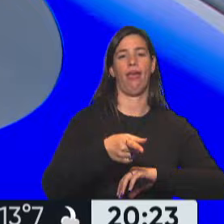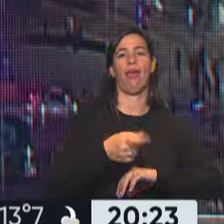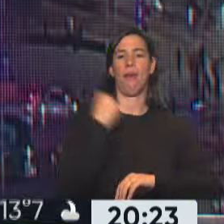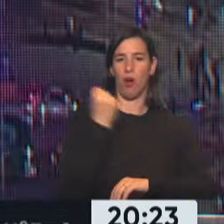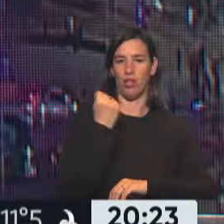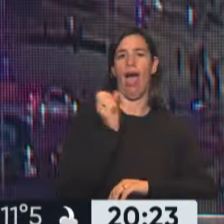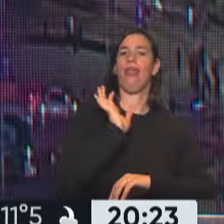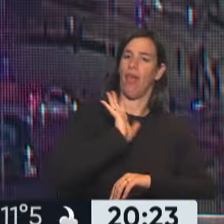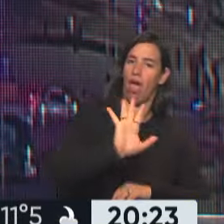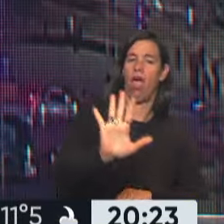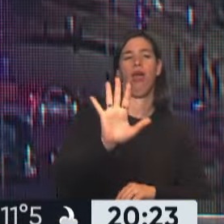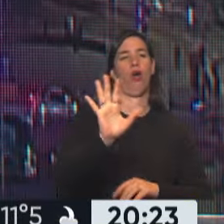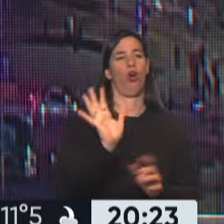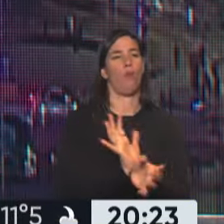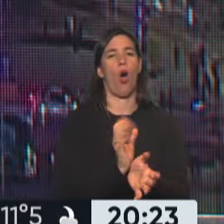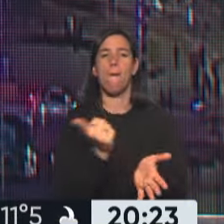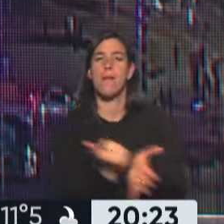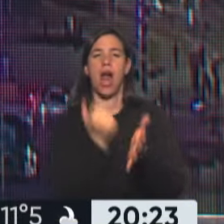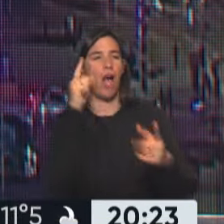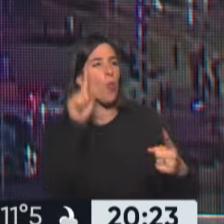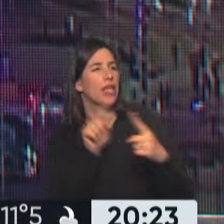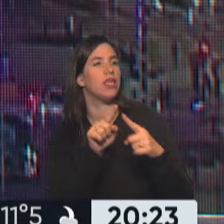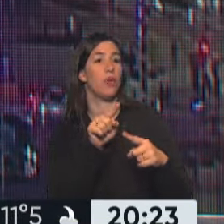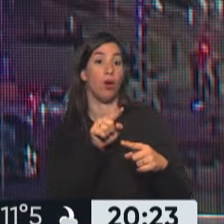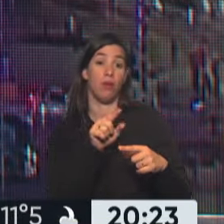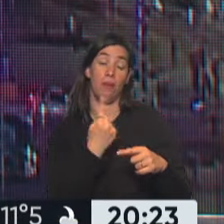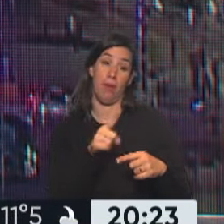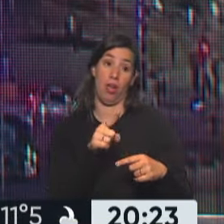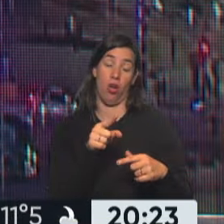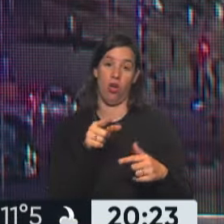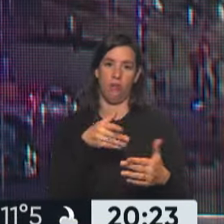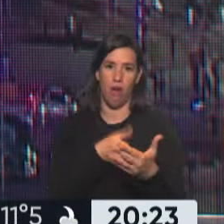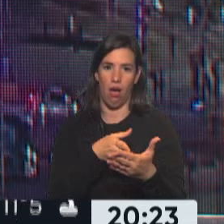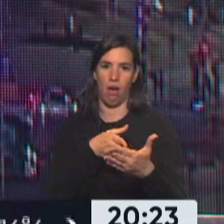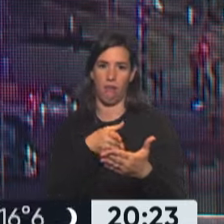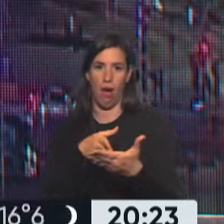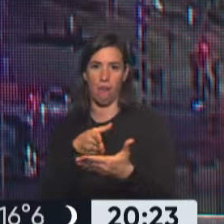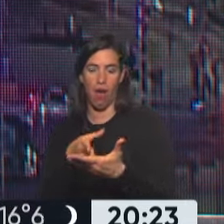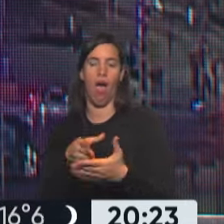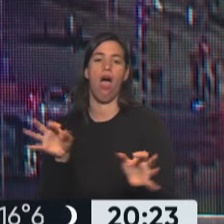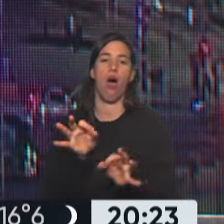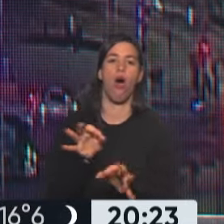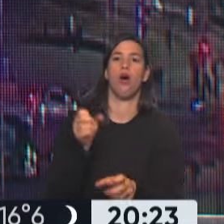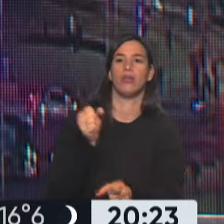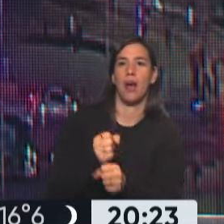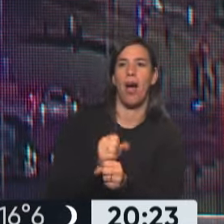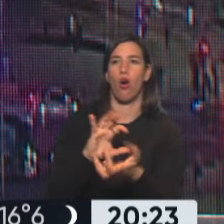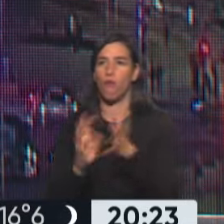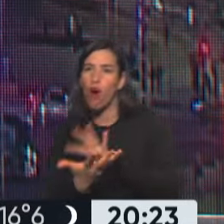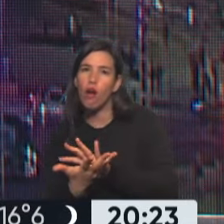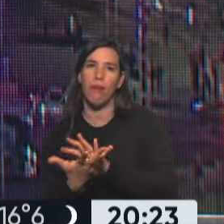alta incidencia estamos en un país presidencialista la verdad que los escollos o el trabajo que puede generar el la cuestión